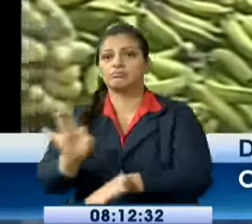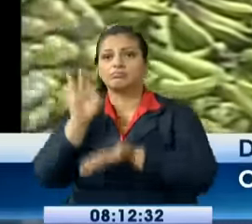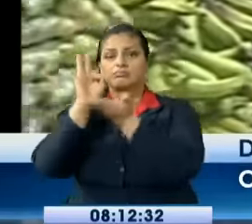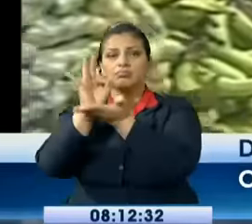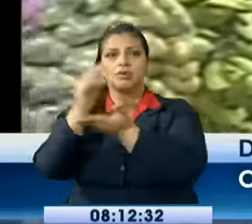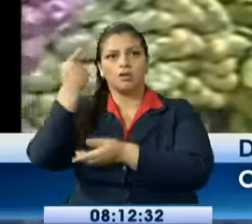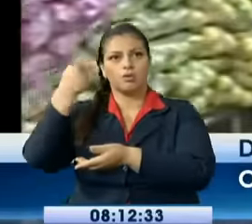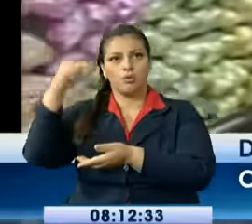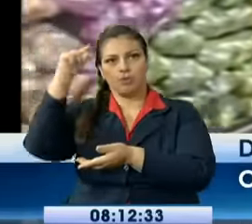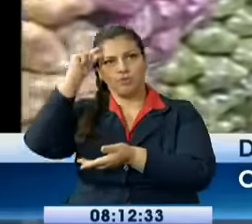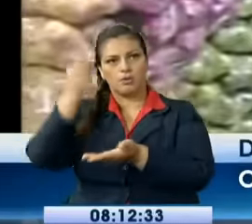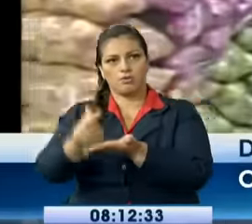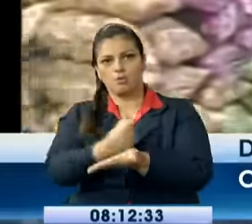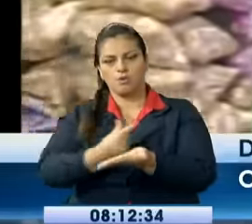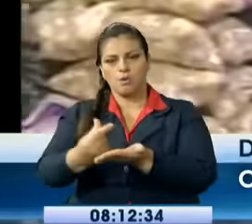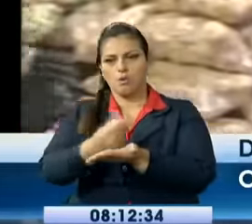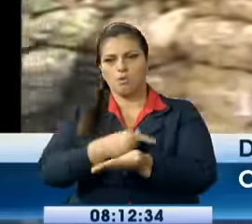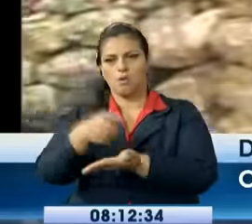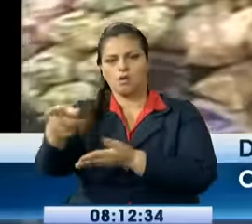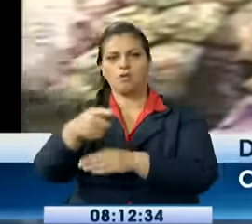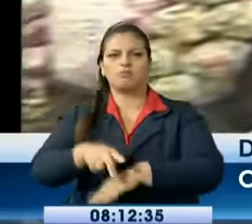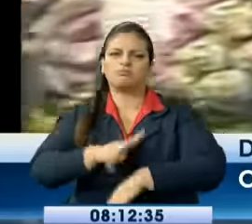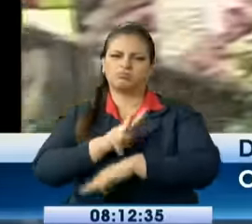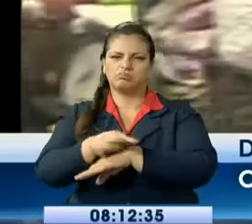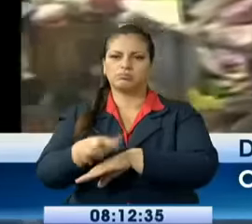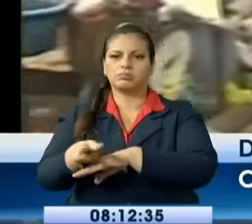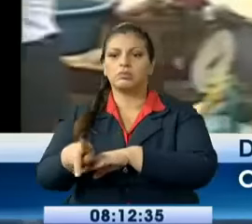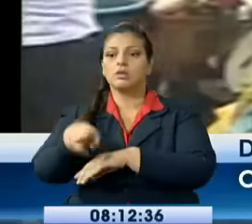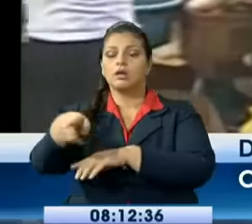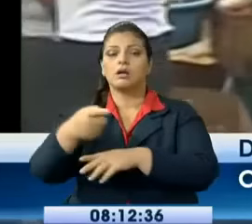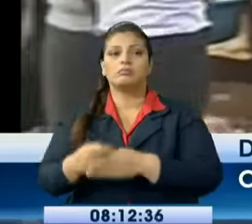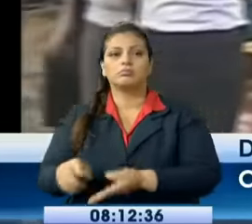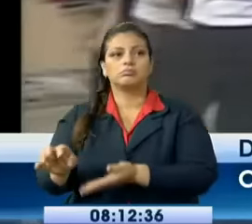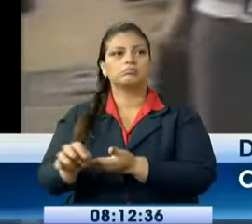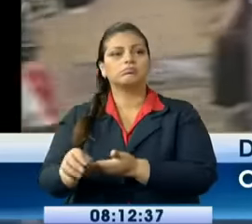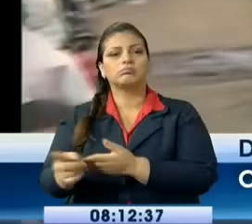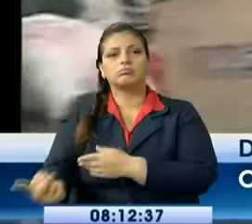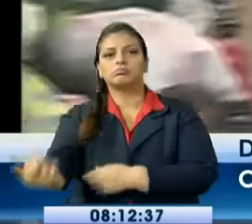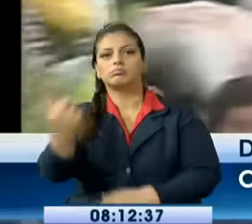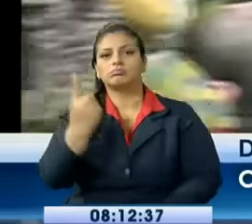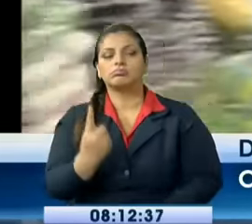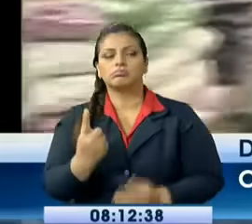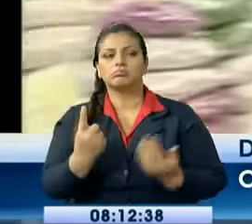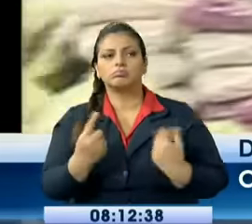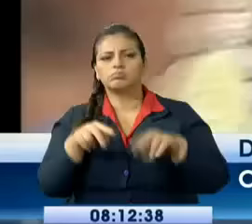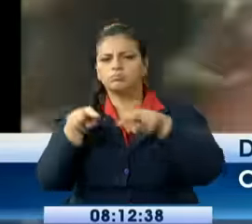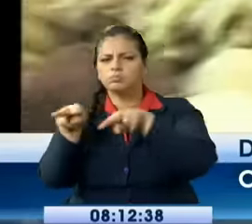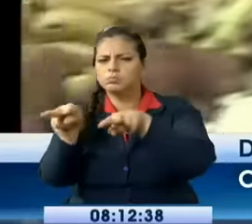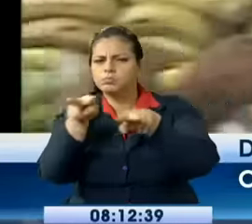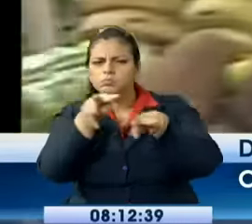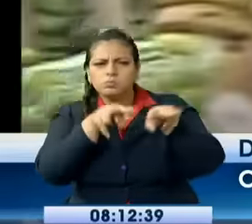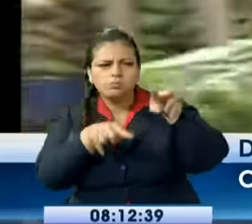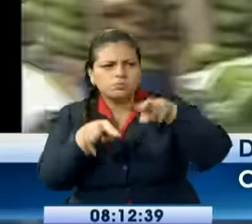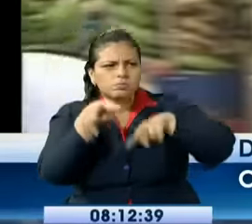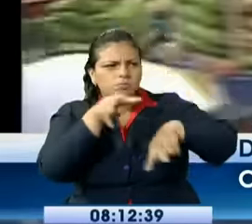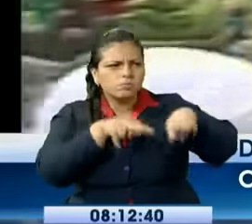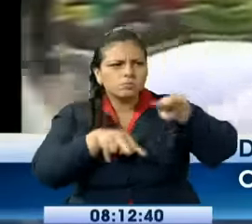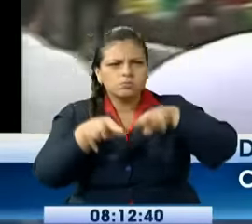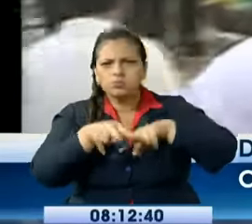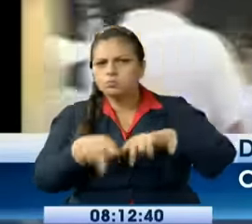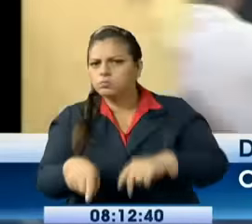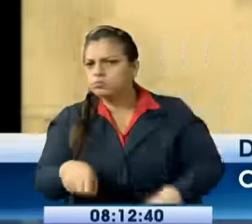Guayas, en este caso, el comisario encargado número 4 del Distrito Sur, acá de Guayaquil, que está ya verificando con la